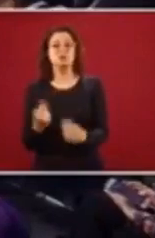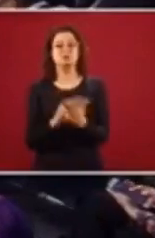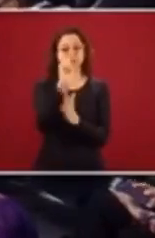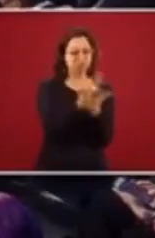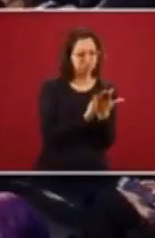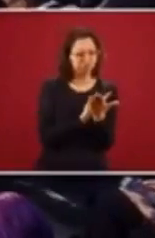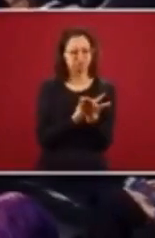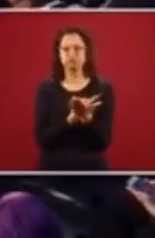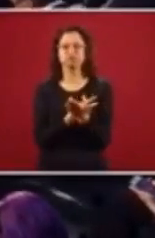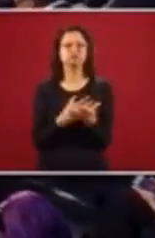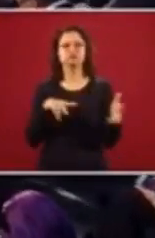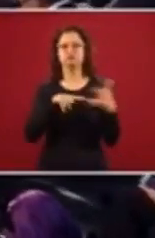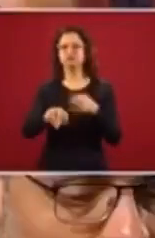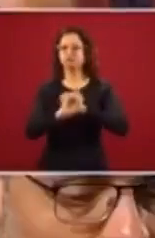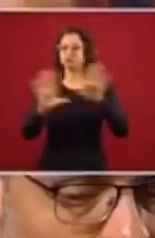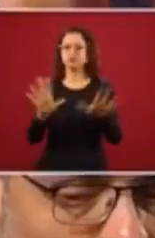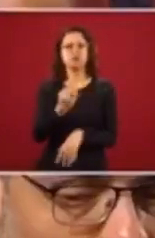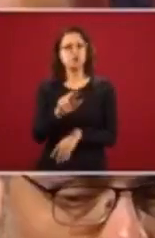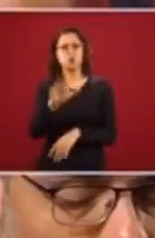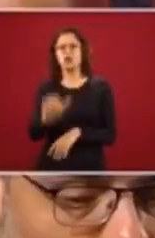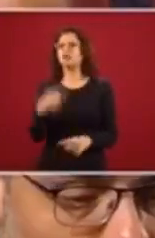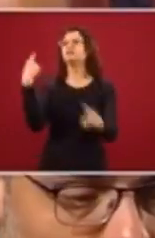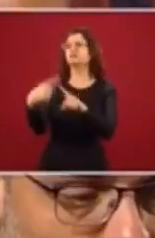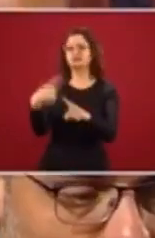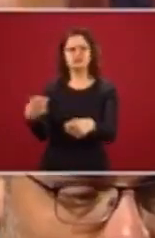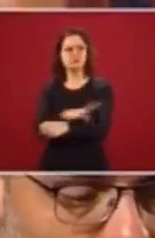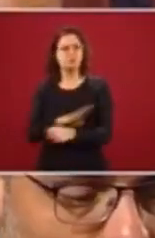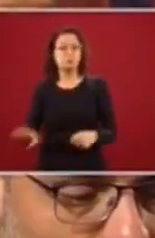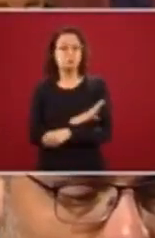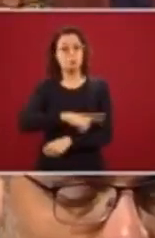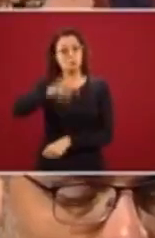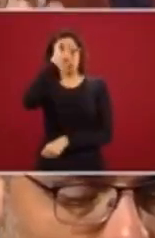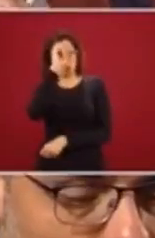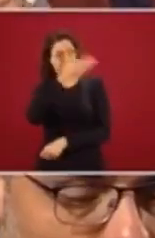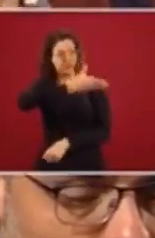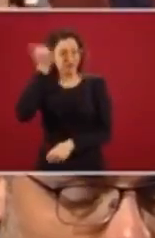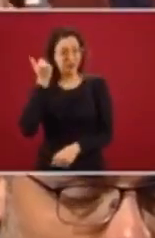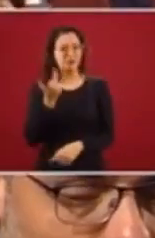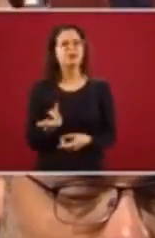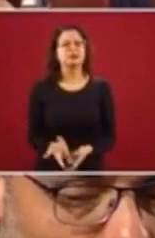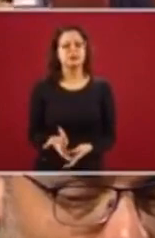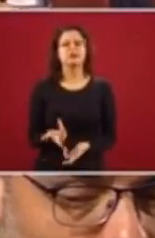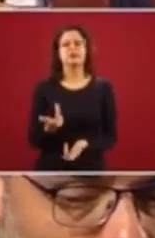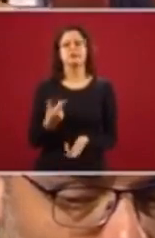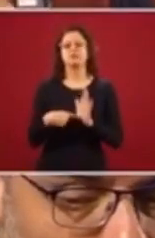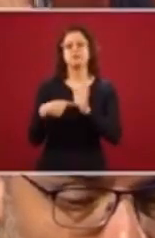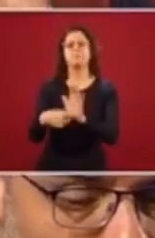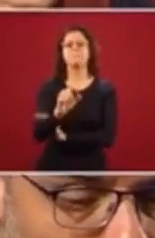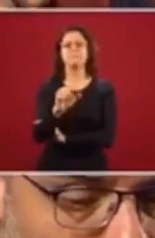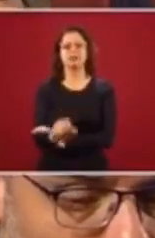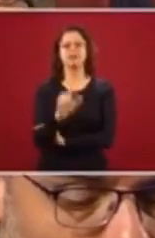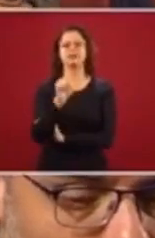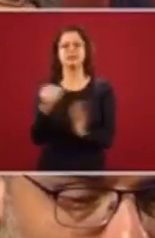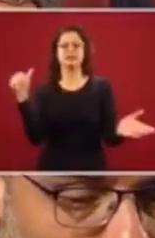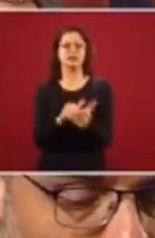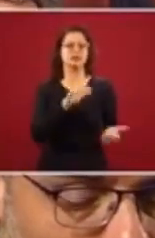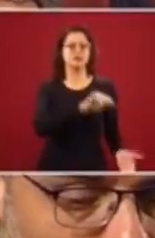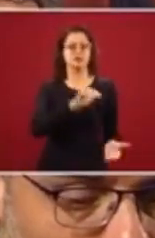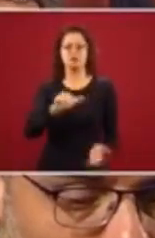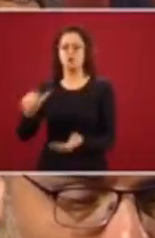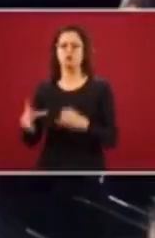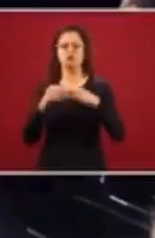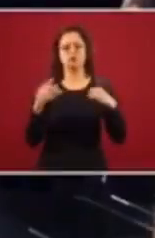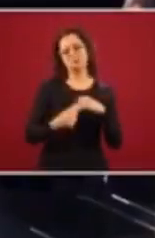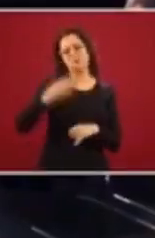nunca se transparentó, no se sabe quiénes fueron los beneficiarios. Dimos a conocer que 27,000 bultos de semillas de maíz adquiridos